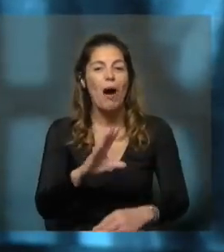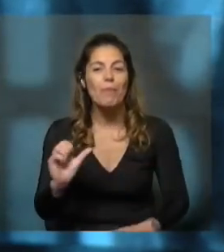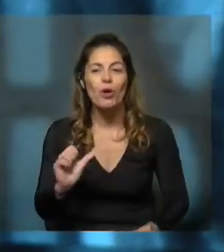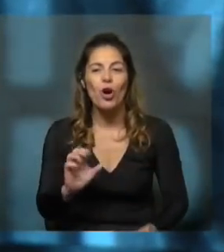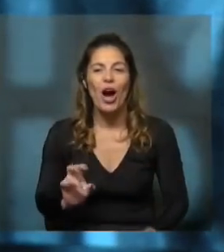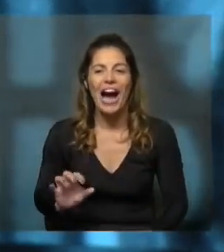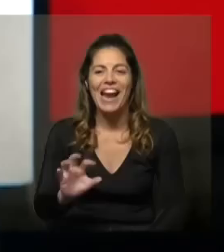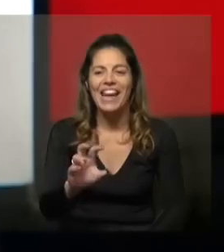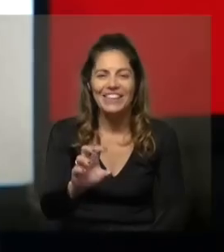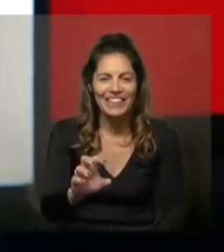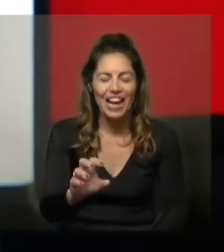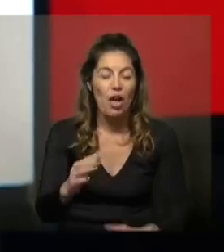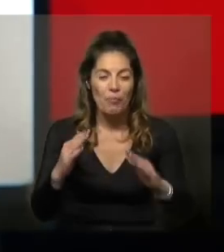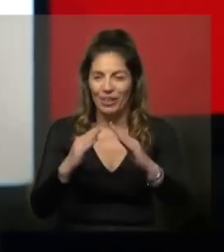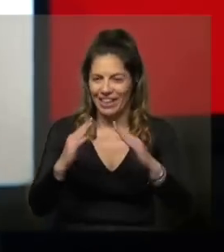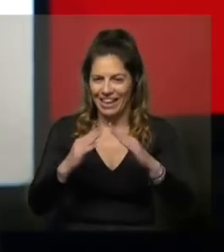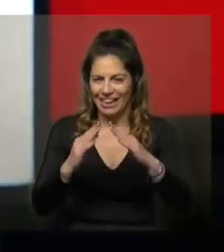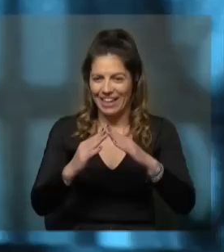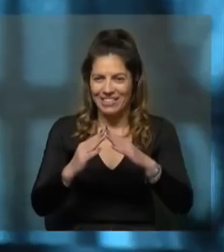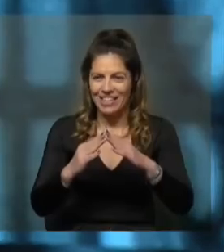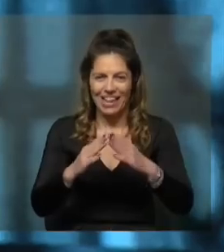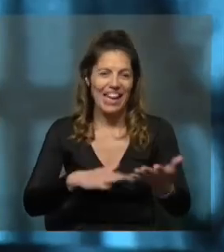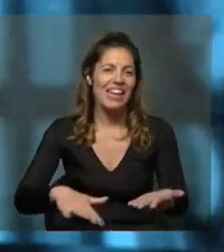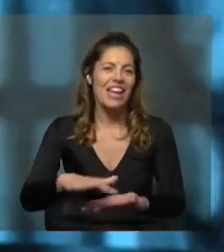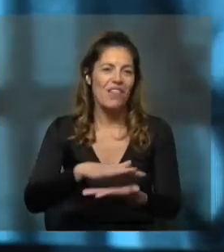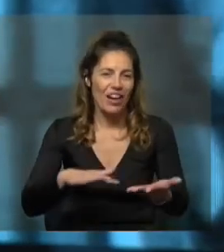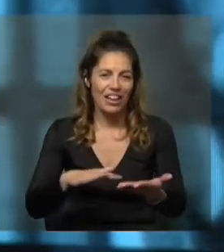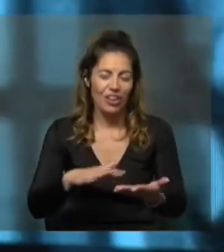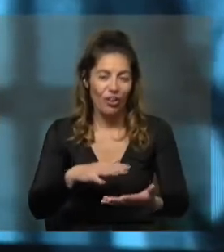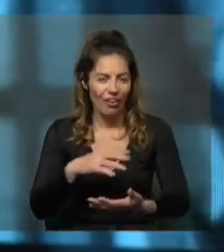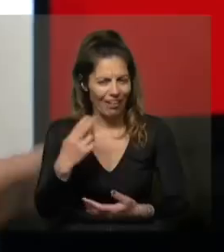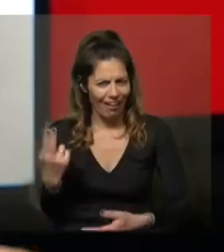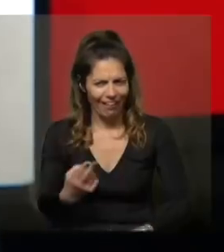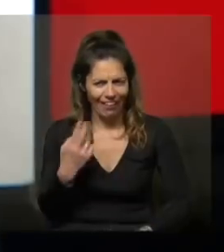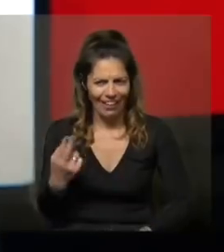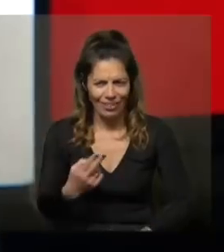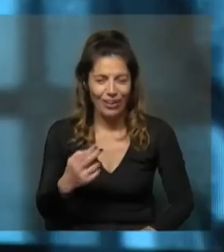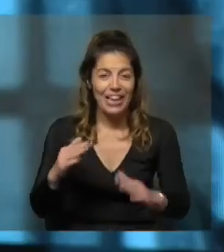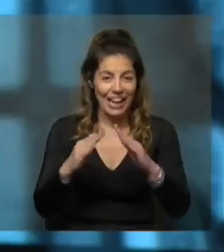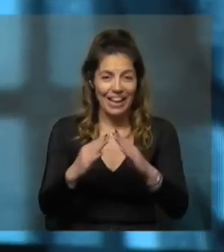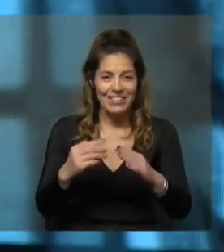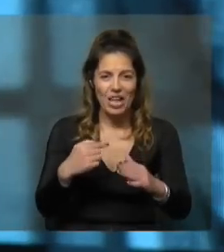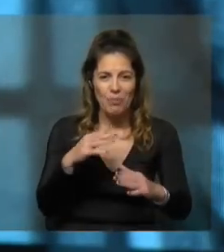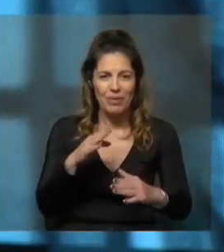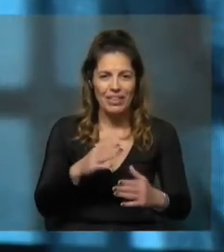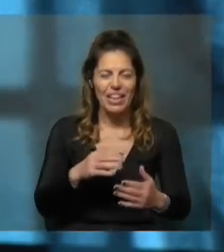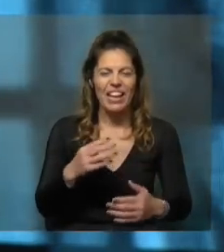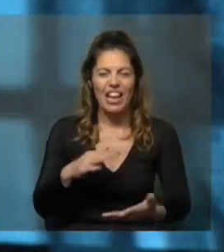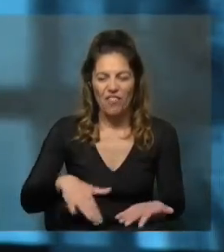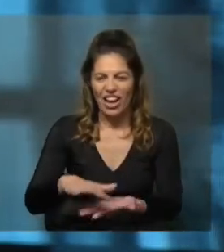porque la casa de mi madre era el barrio ya era un misterio era rarísimo era rarísimo Era como una